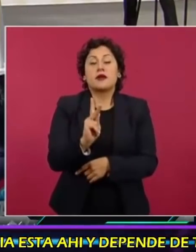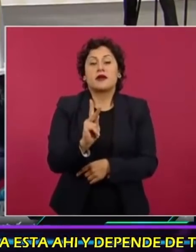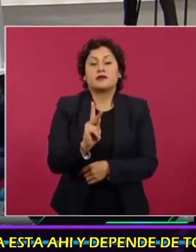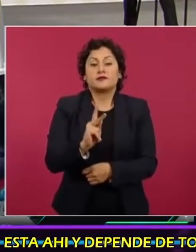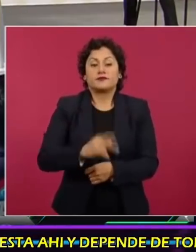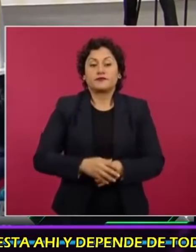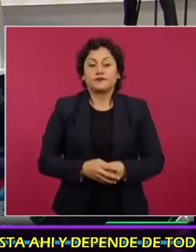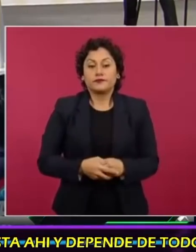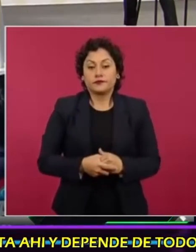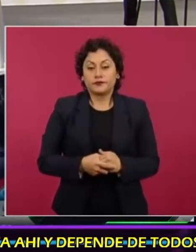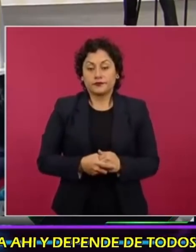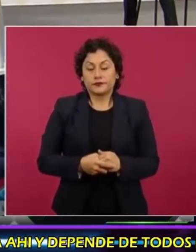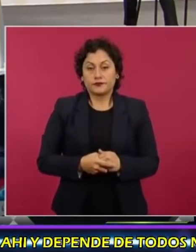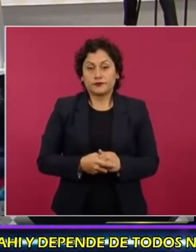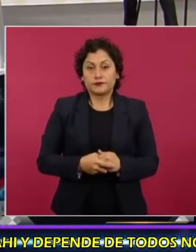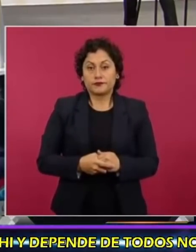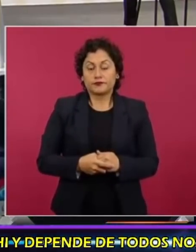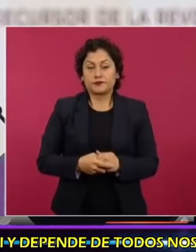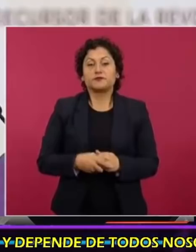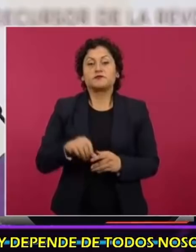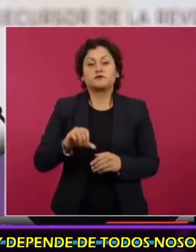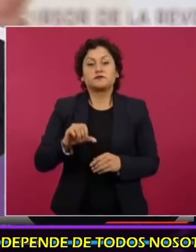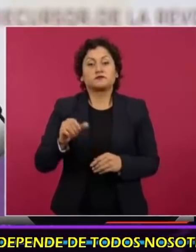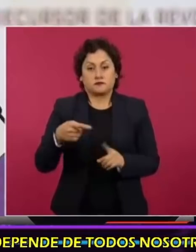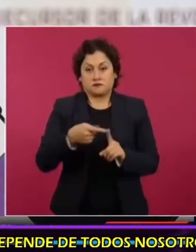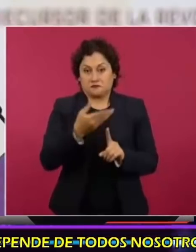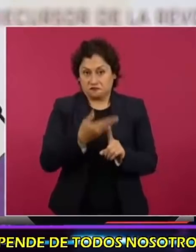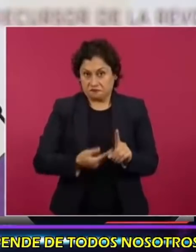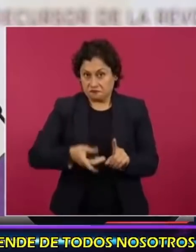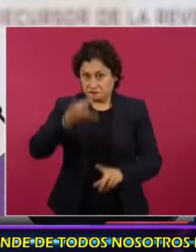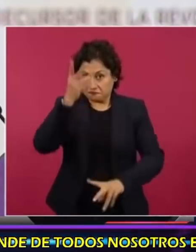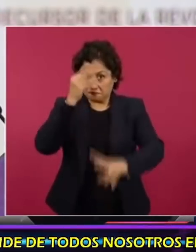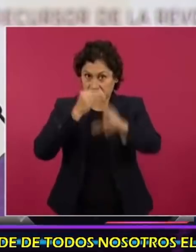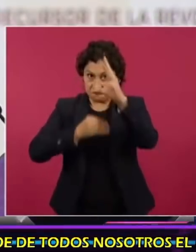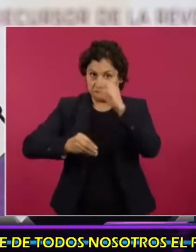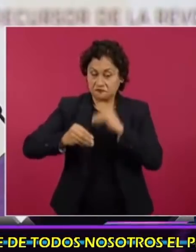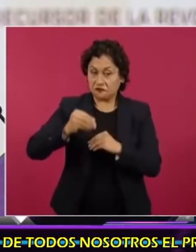magonista, también hijo de hacendado,